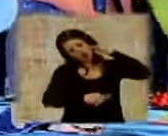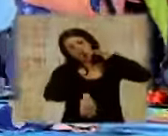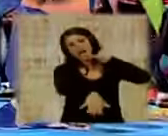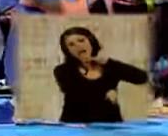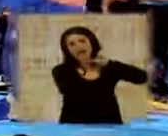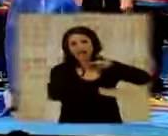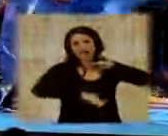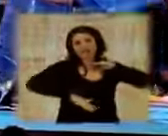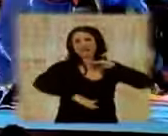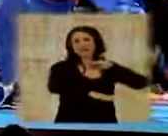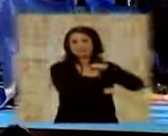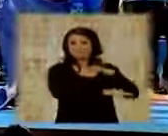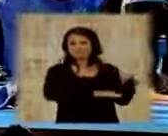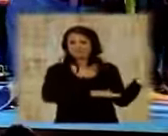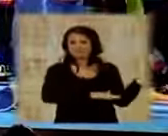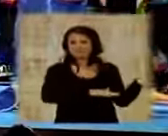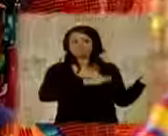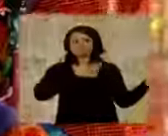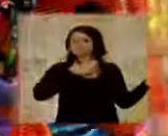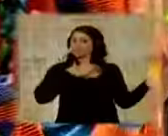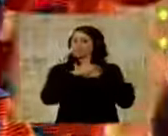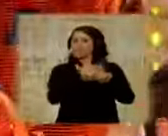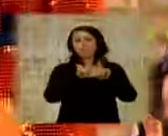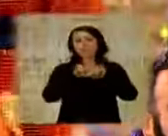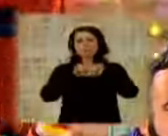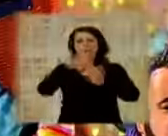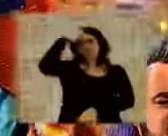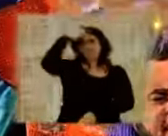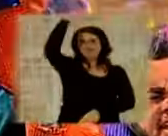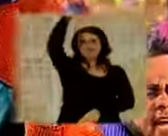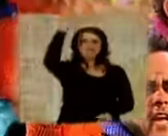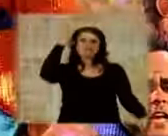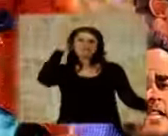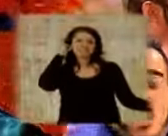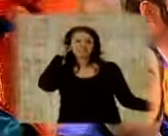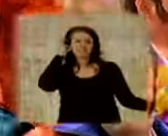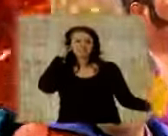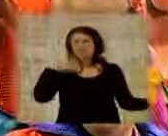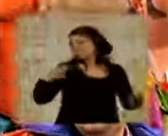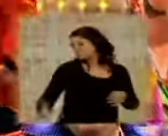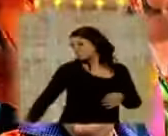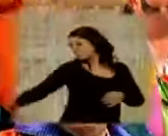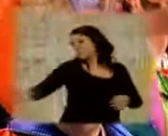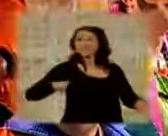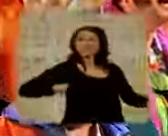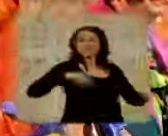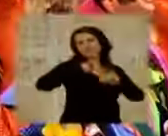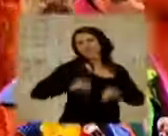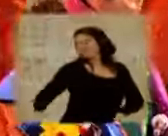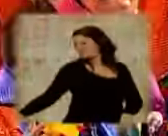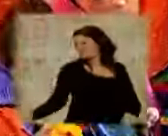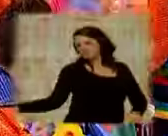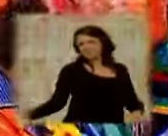Bajo el mar, seré la reina siendo sirena, seré feliz. Muevo la cola sin